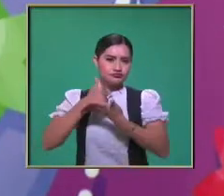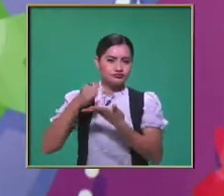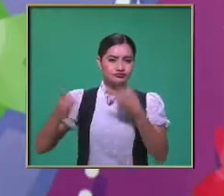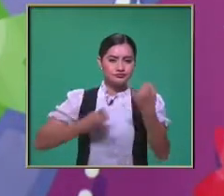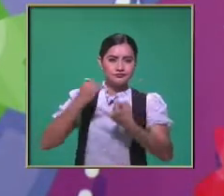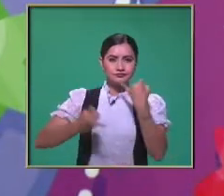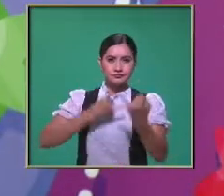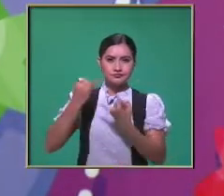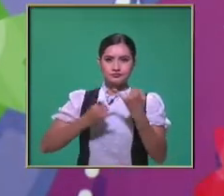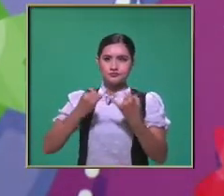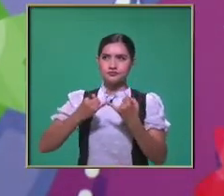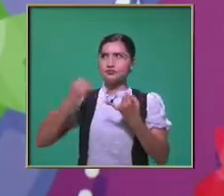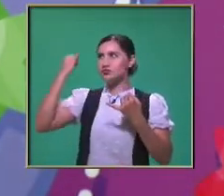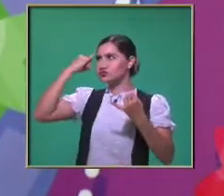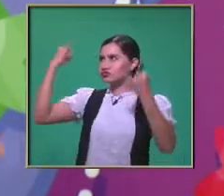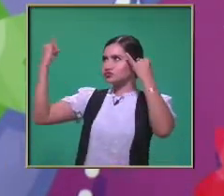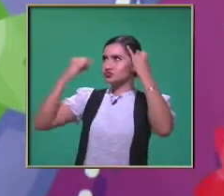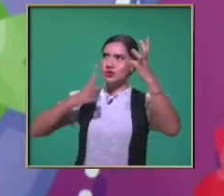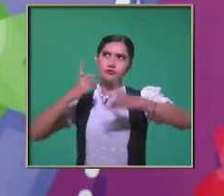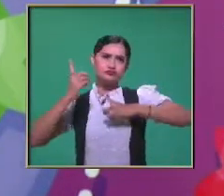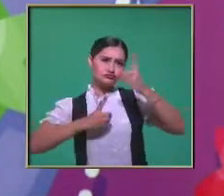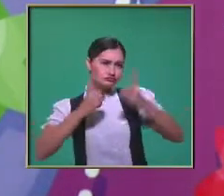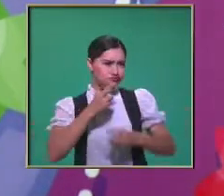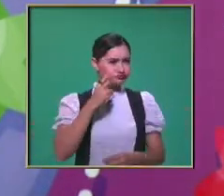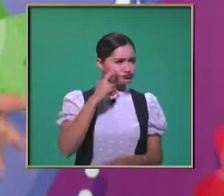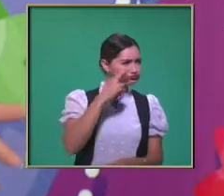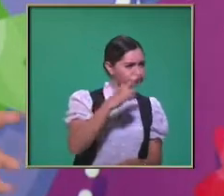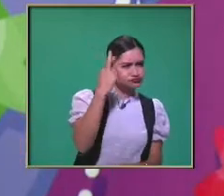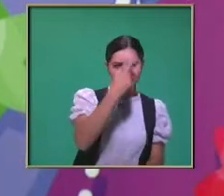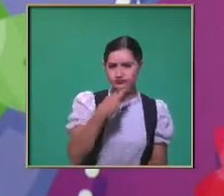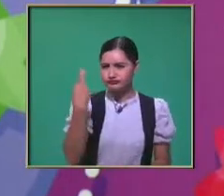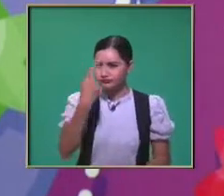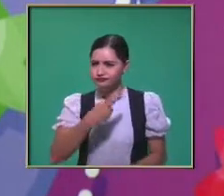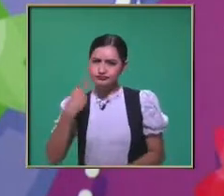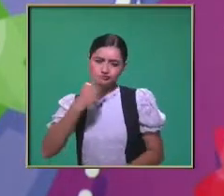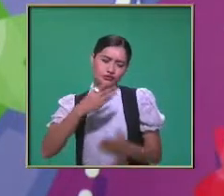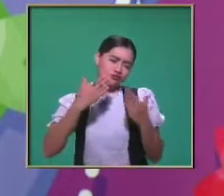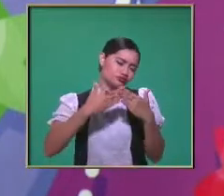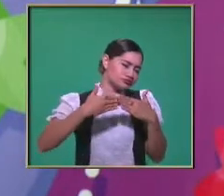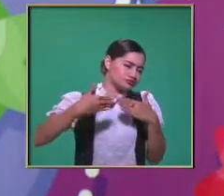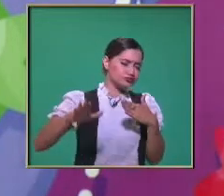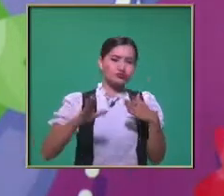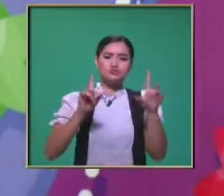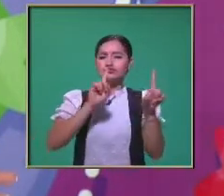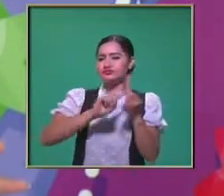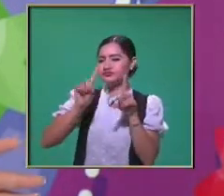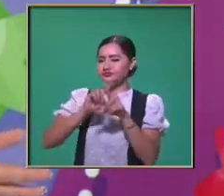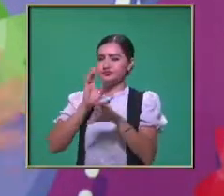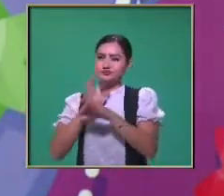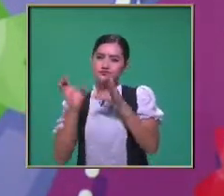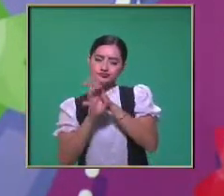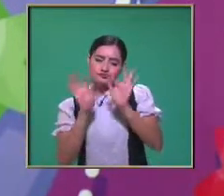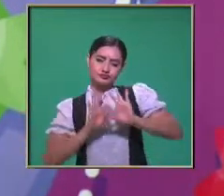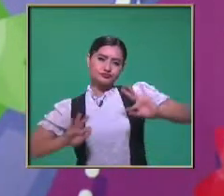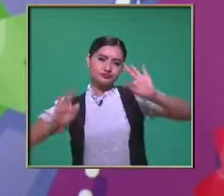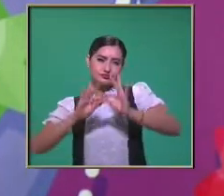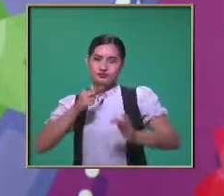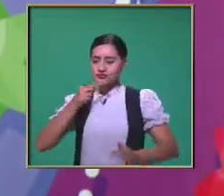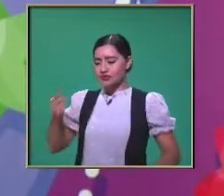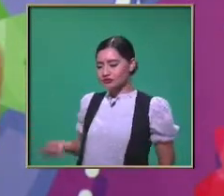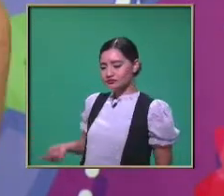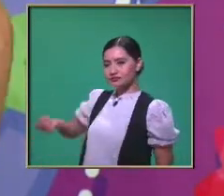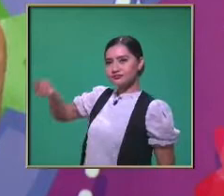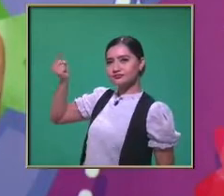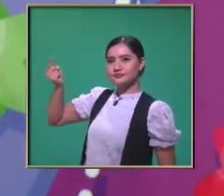elaboran hipótesis, observan, en fin, se van desarrollando a su ritmo y en su momento,